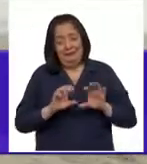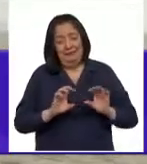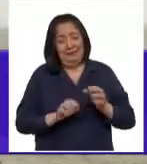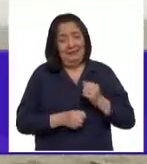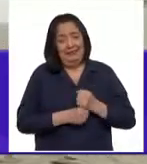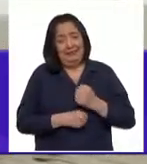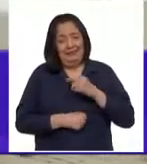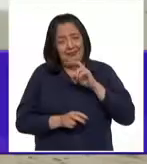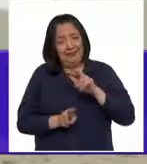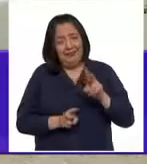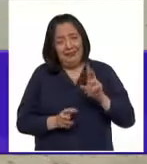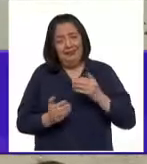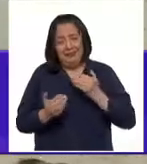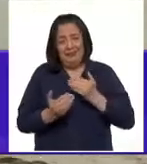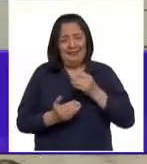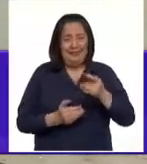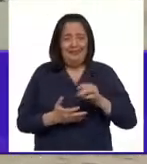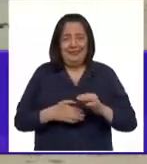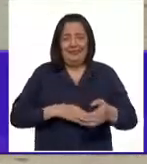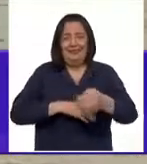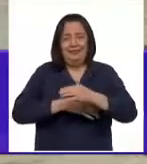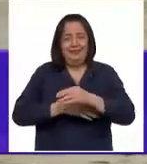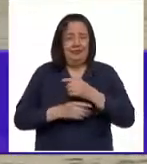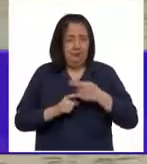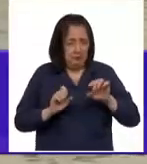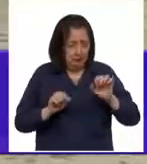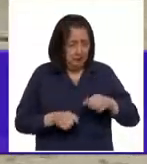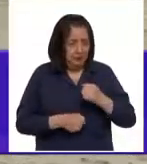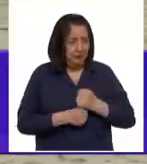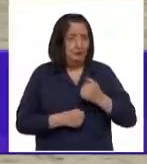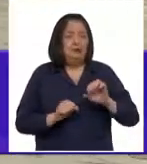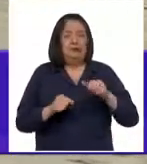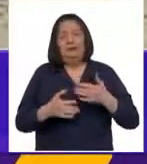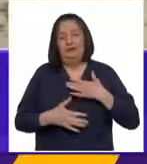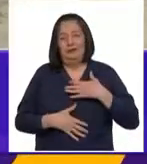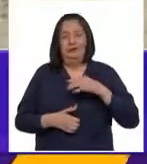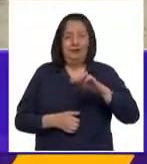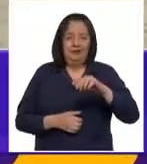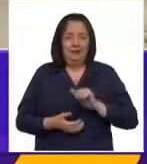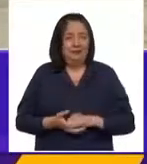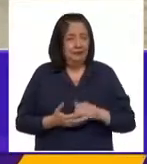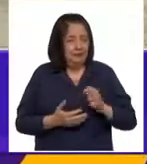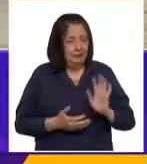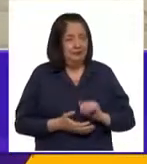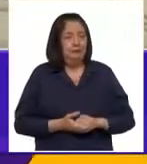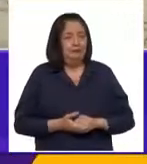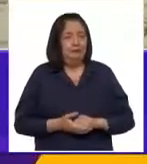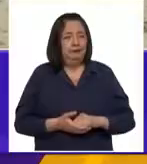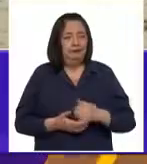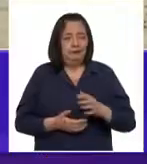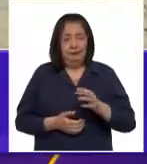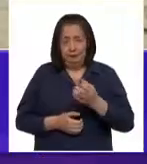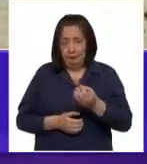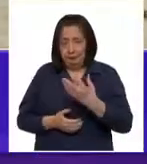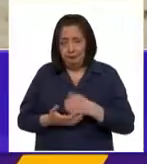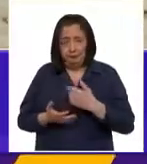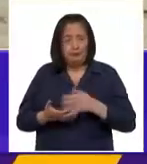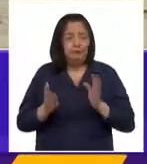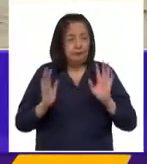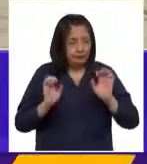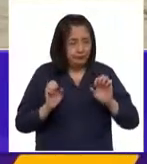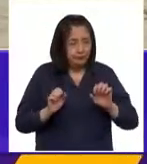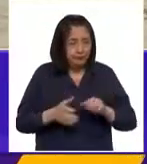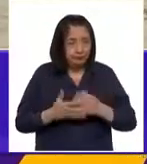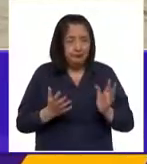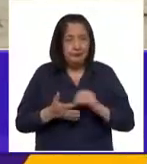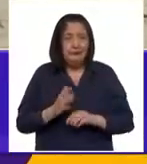pero viéndola muy cerquita a la orilla, pero trabajando, pero disfrutándola, ¿no? Bueno, Tsunami ya ha dictaminado que en Lima Metropolitana vamos a